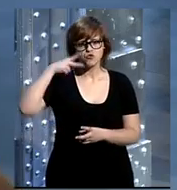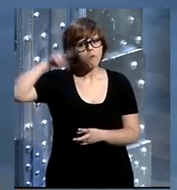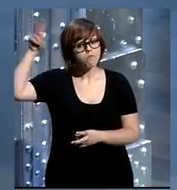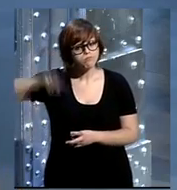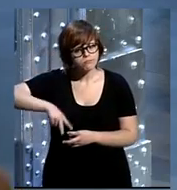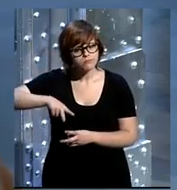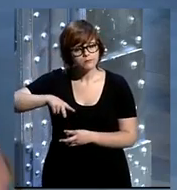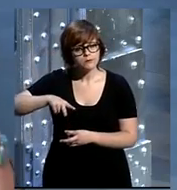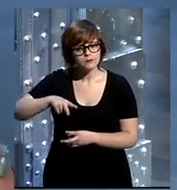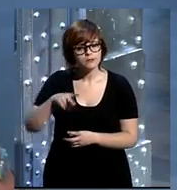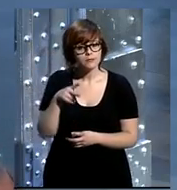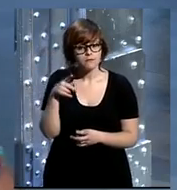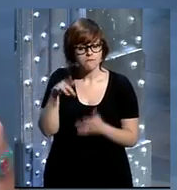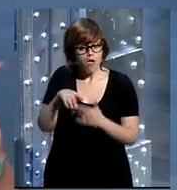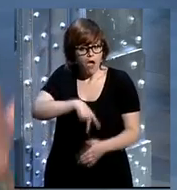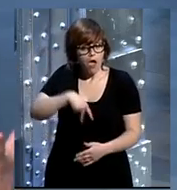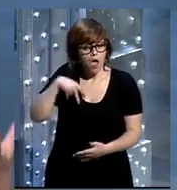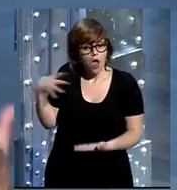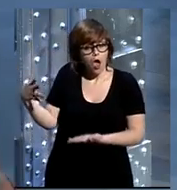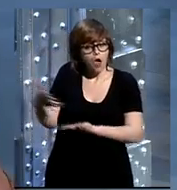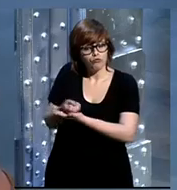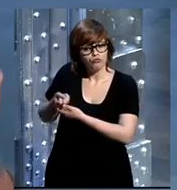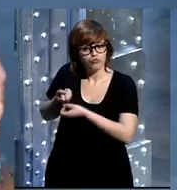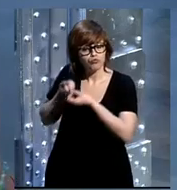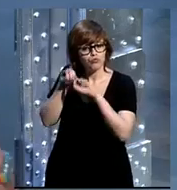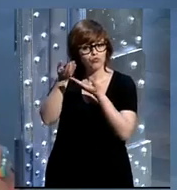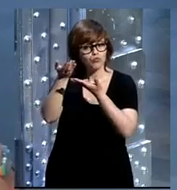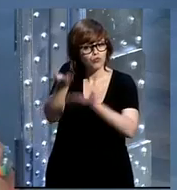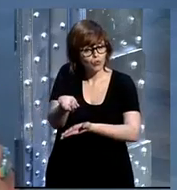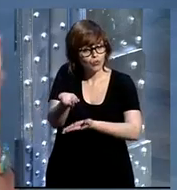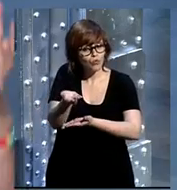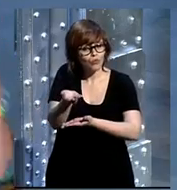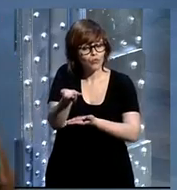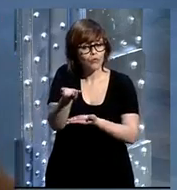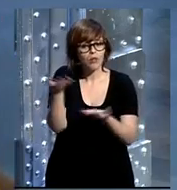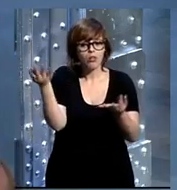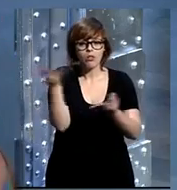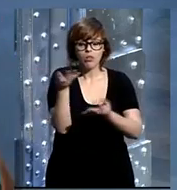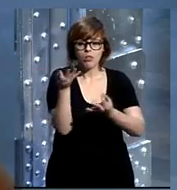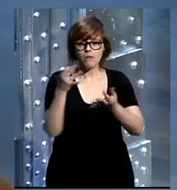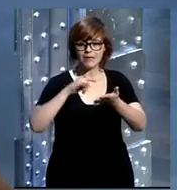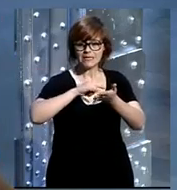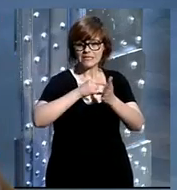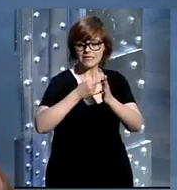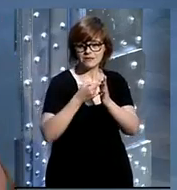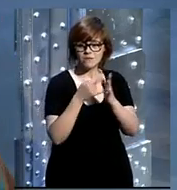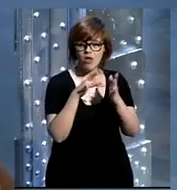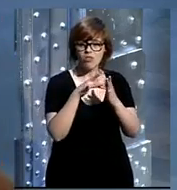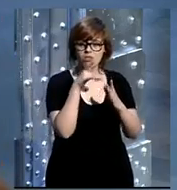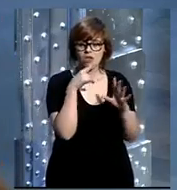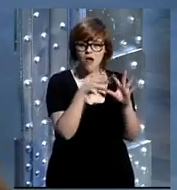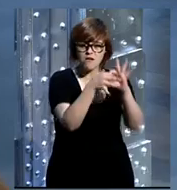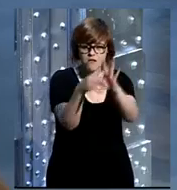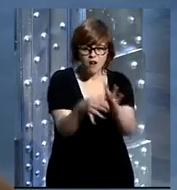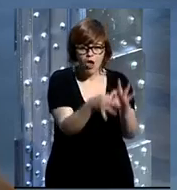reconocidos, y todo eso hay que transponerlo al el sistema de interrelaciones en todos